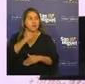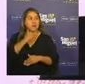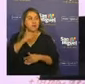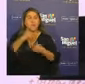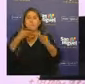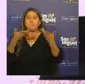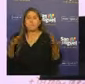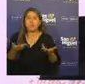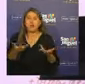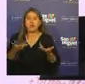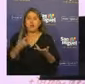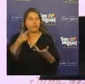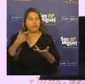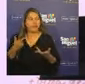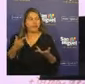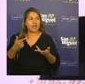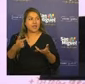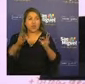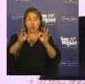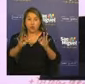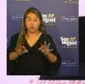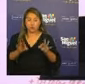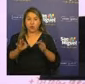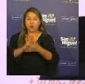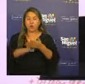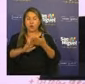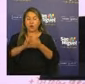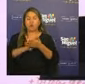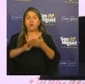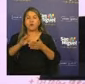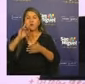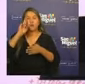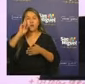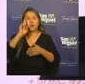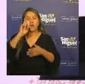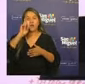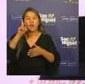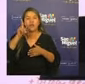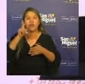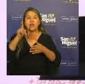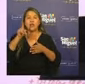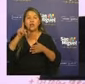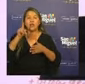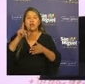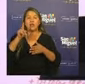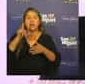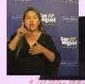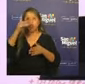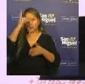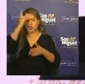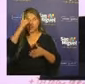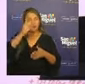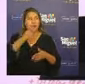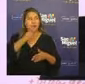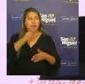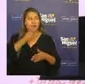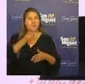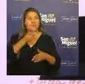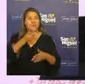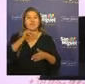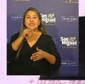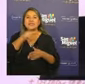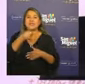qué? Para que cuando tengamos operaciones como la de los Trinitarios, ¿se acuerdan? Esta banda dominicana que se abrieron